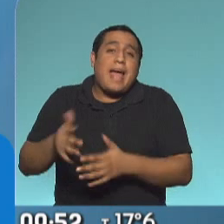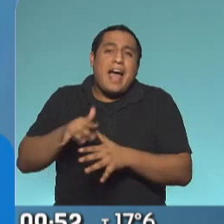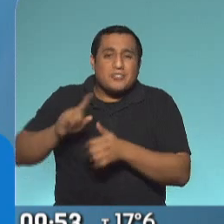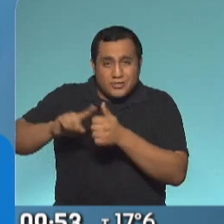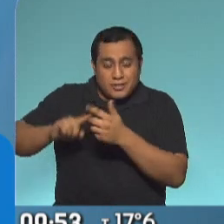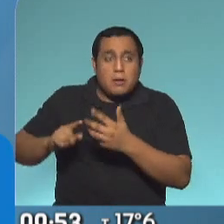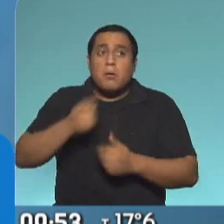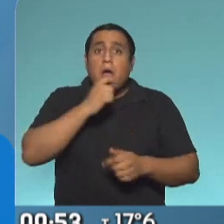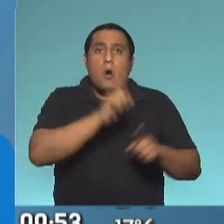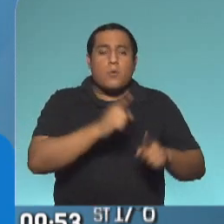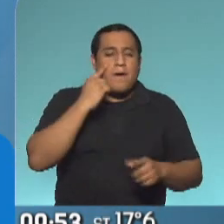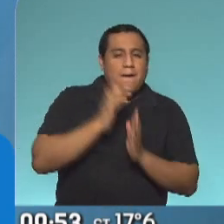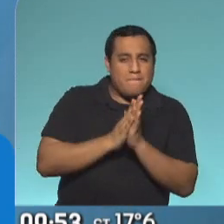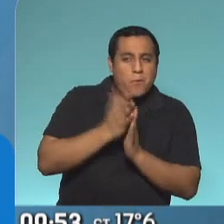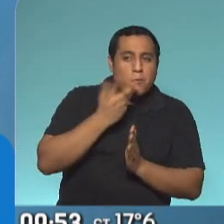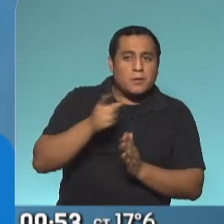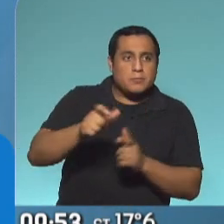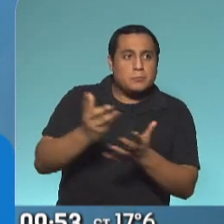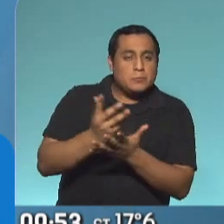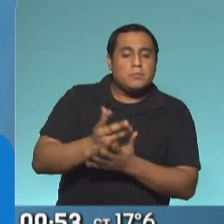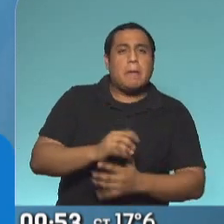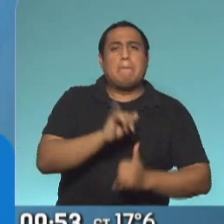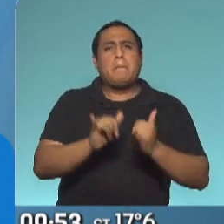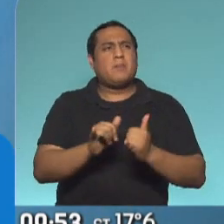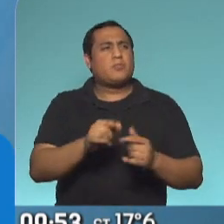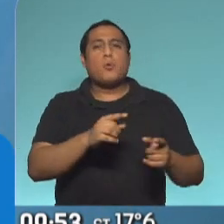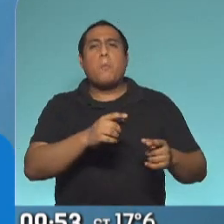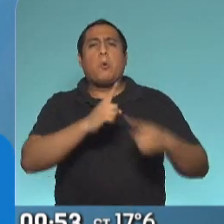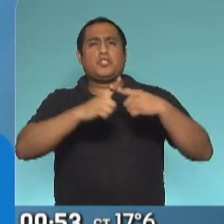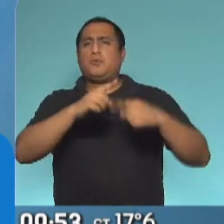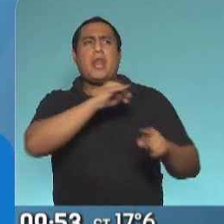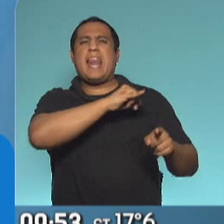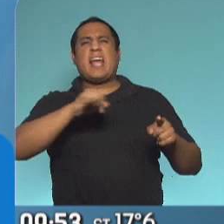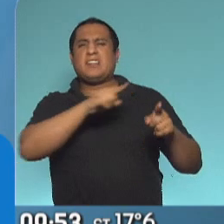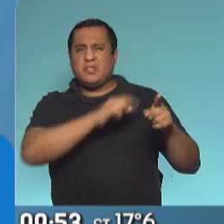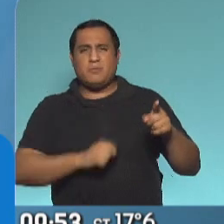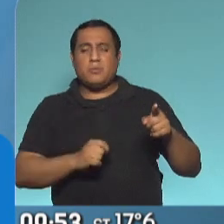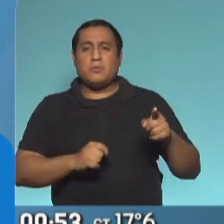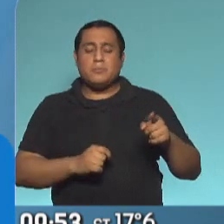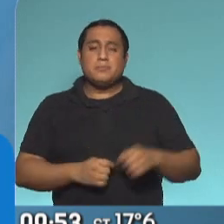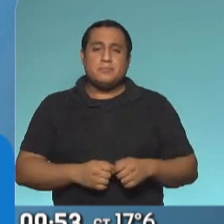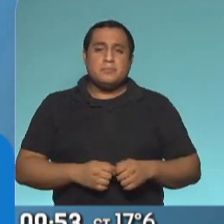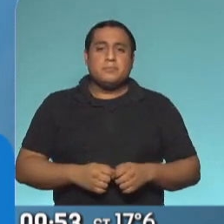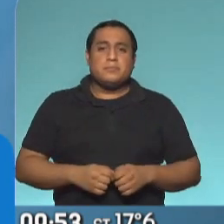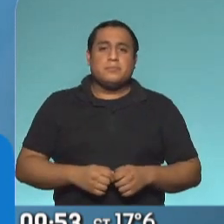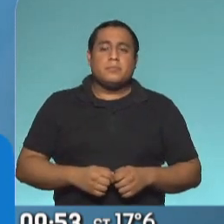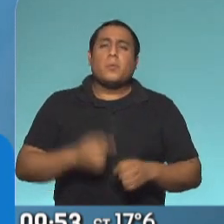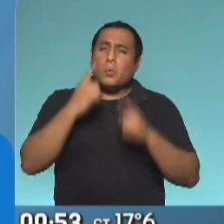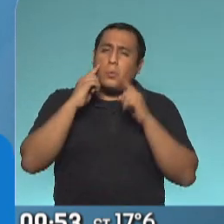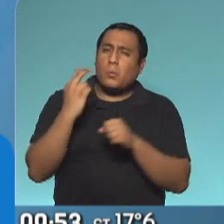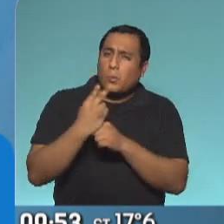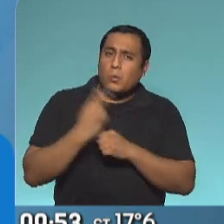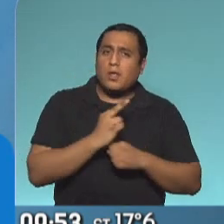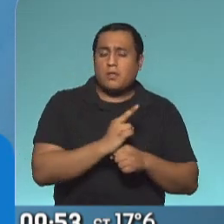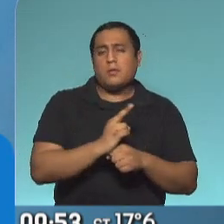alguien quiere lastimar siempre se considera negativa y si se toma la contraria se va a considerar negativa cuidémonos